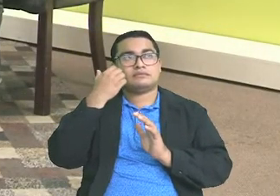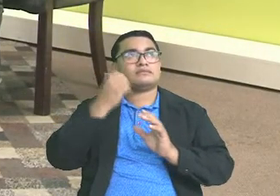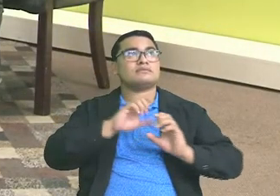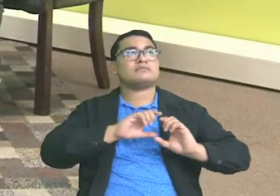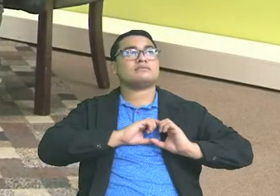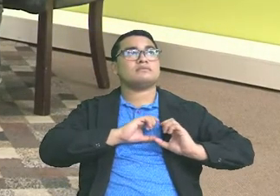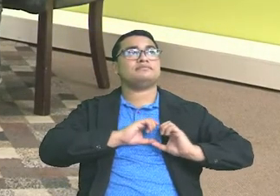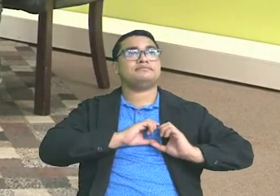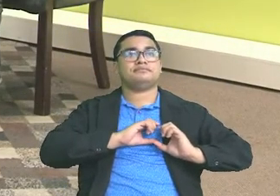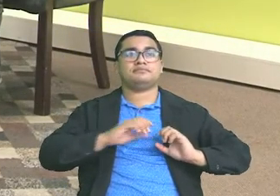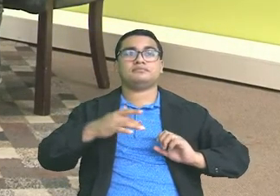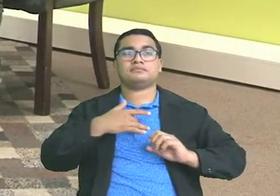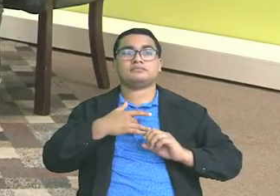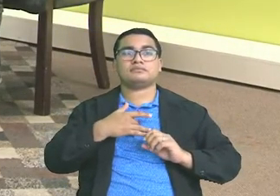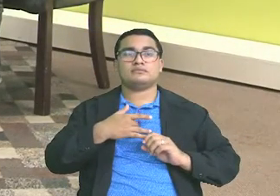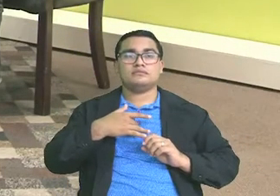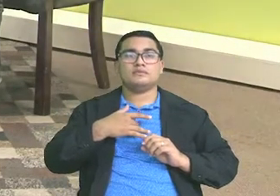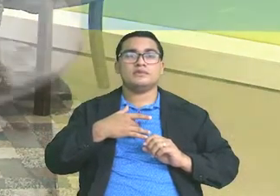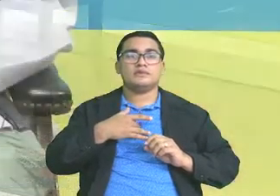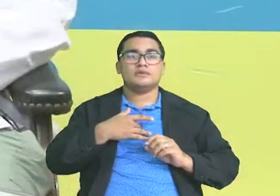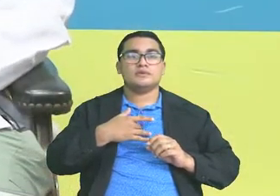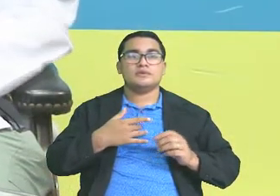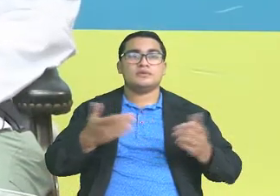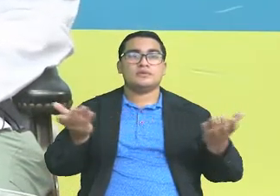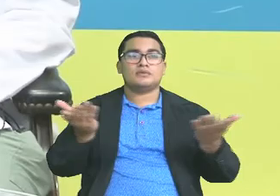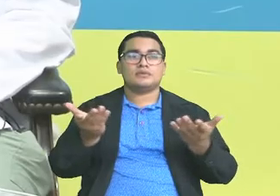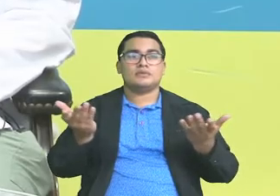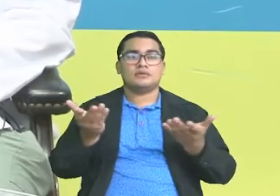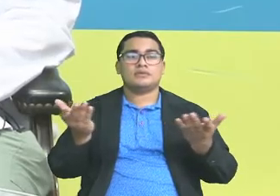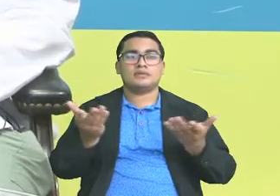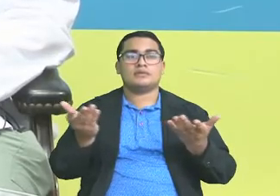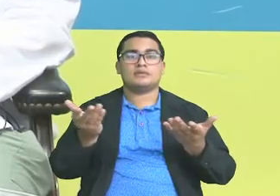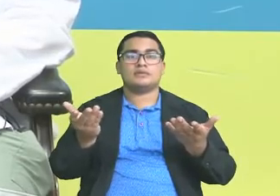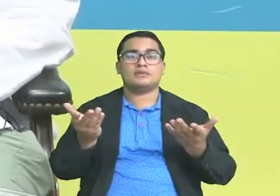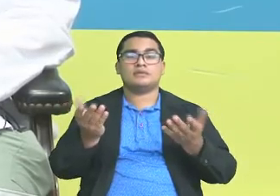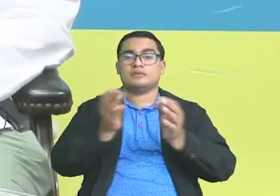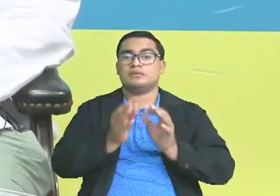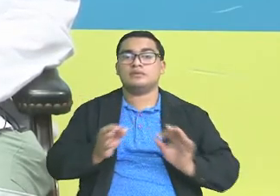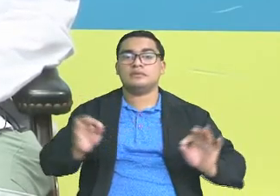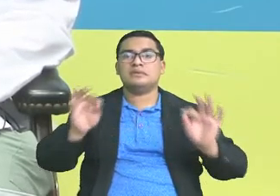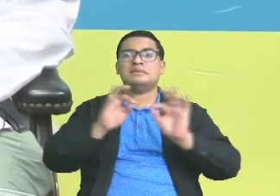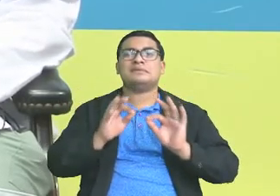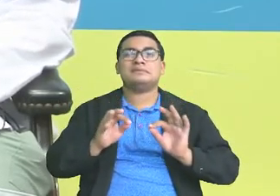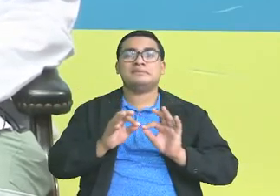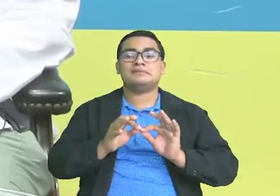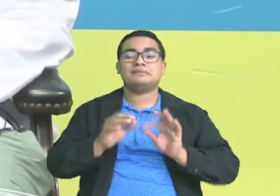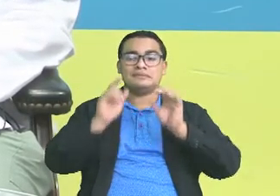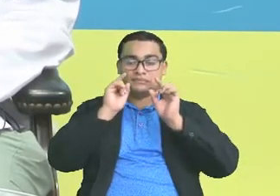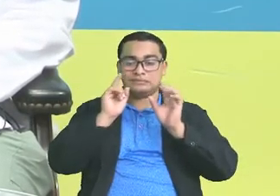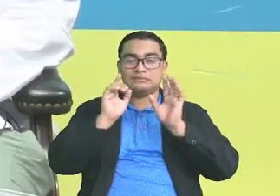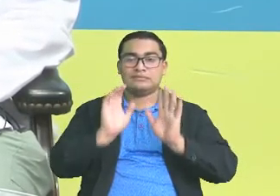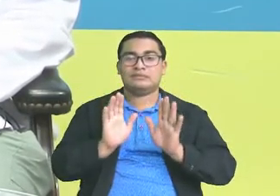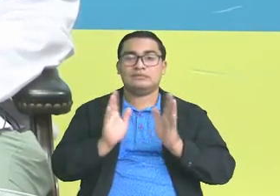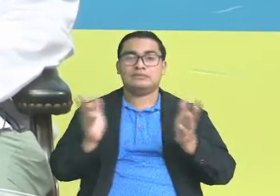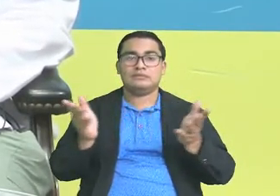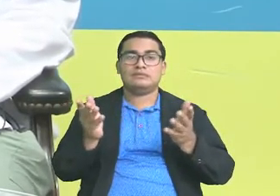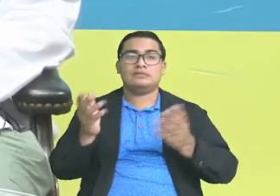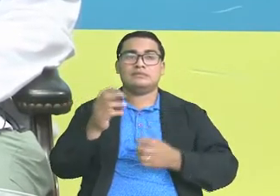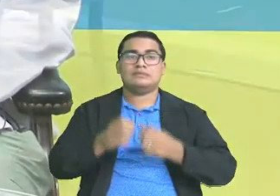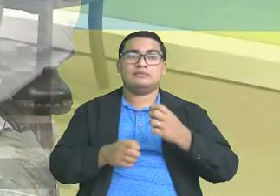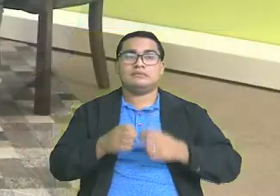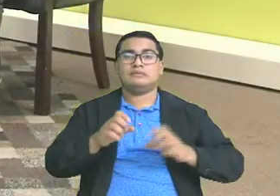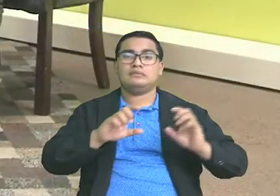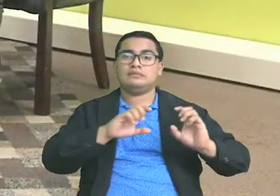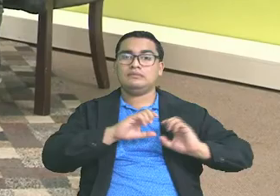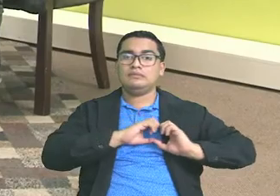corazón y necesita recibir anticoagulación, pues va a ser importante que lo diagnostiquemos de ese problema de corazón, ¿no?